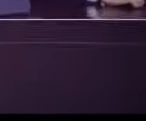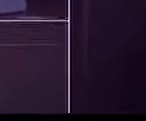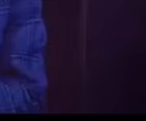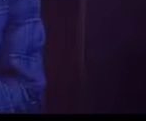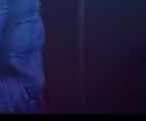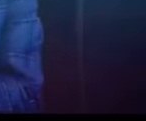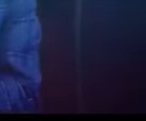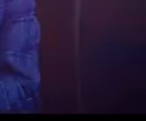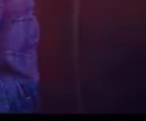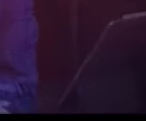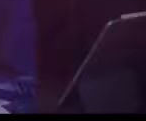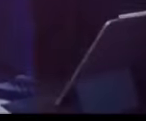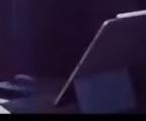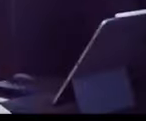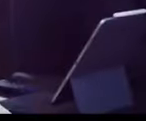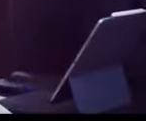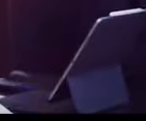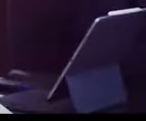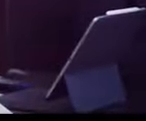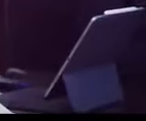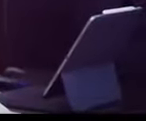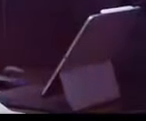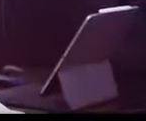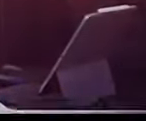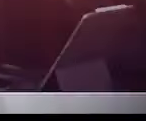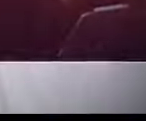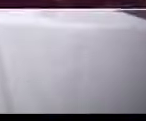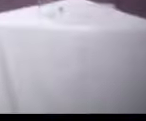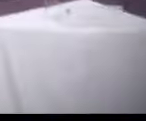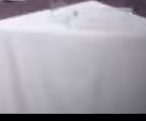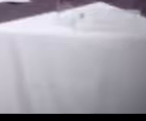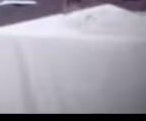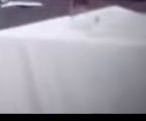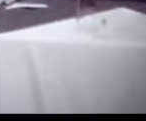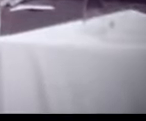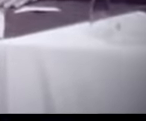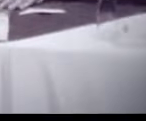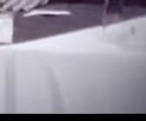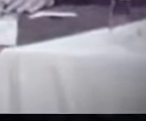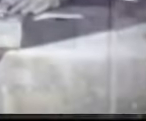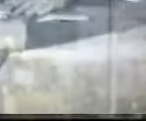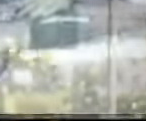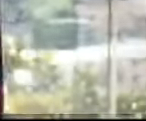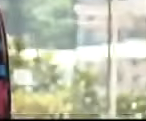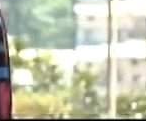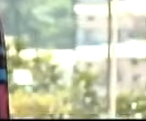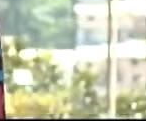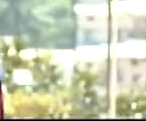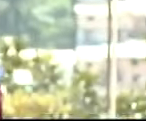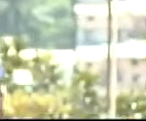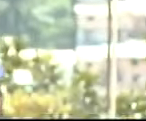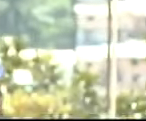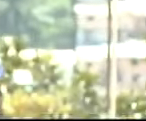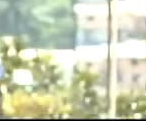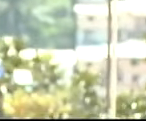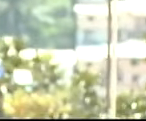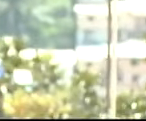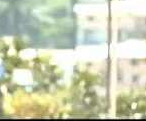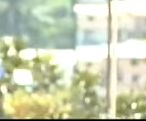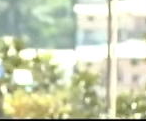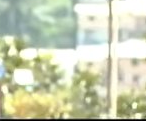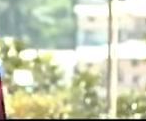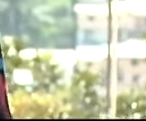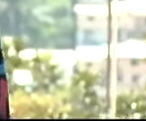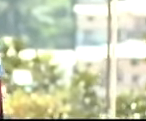Y radiante mañana, en la que Pavel Muñoz López, alcalde electo de Quito, dará a conocer la situación en la que recibe la